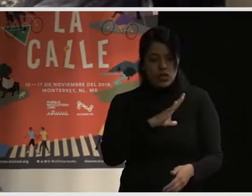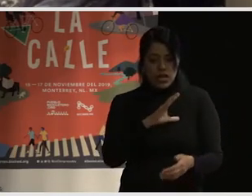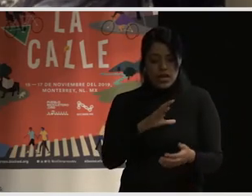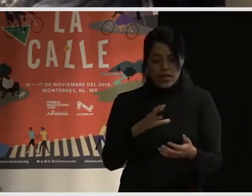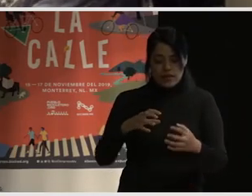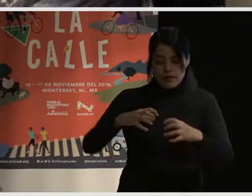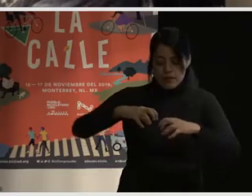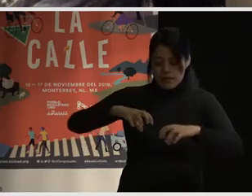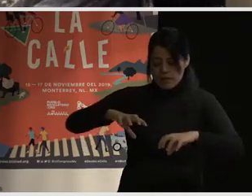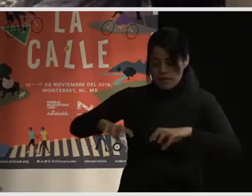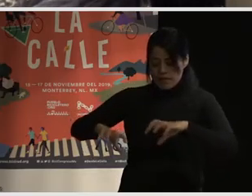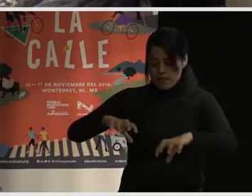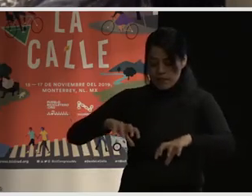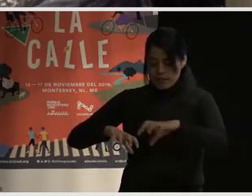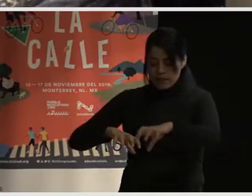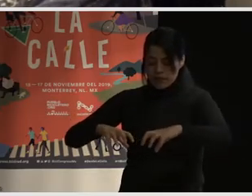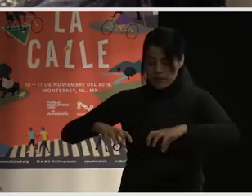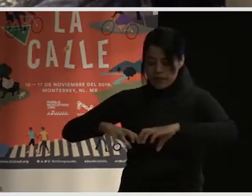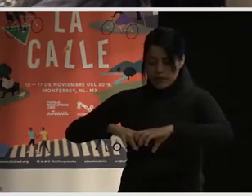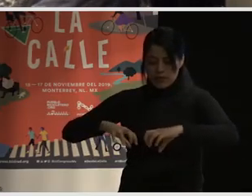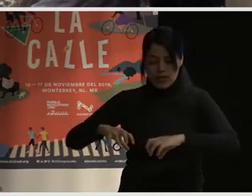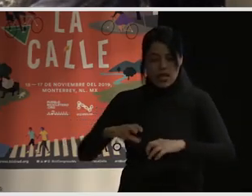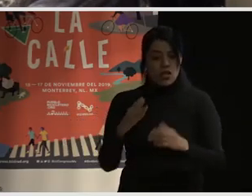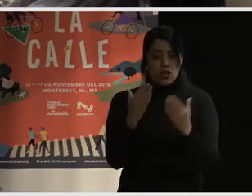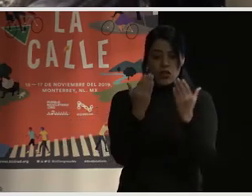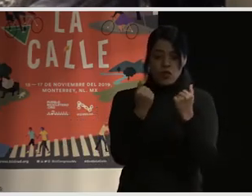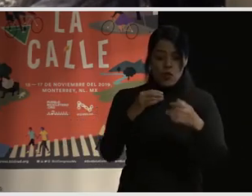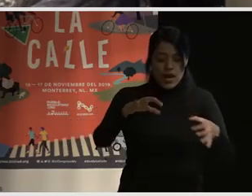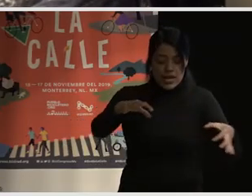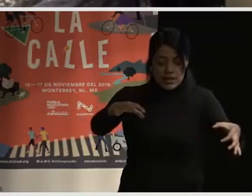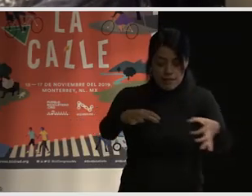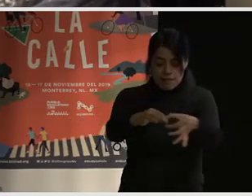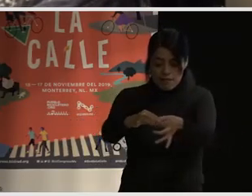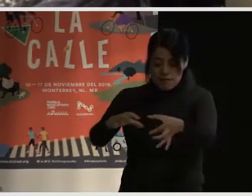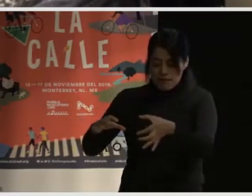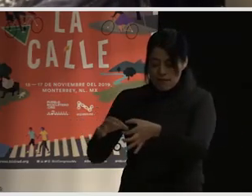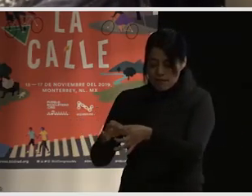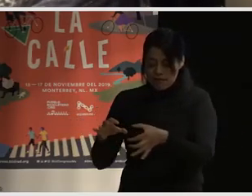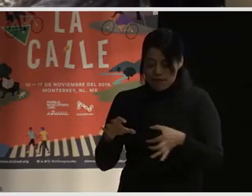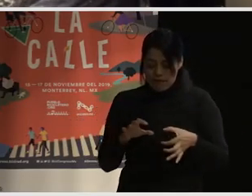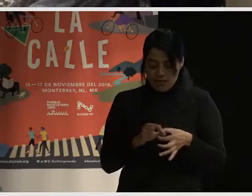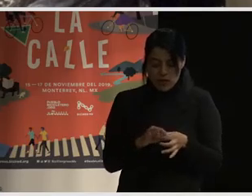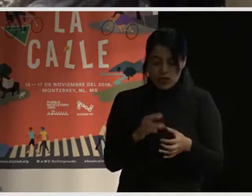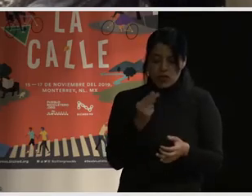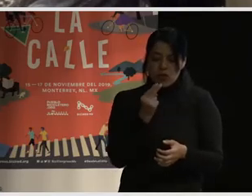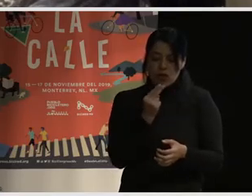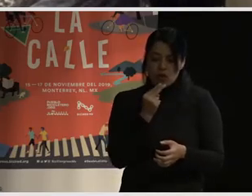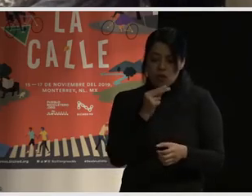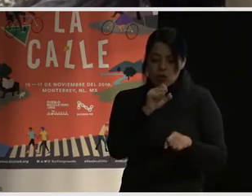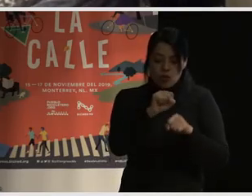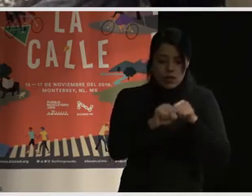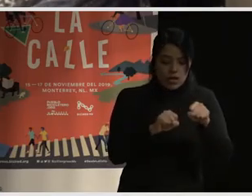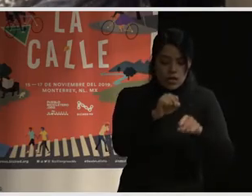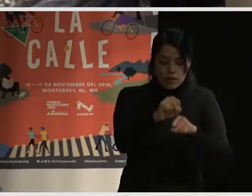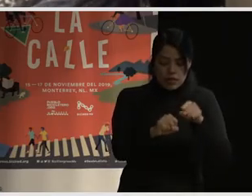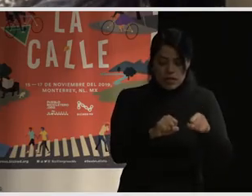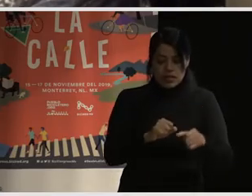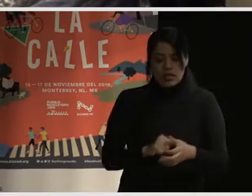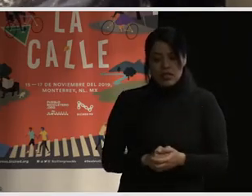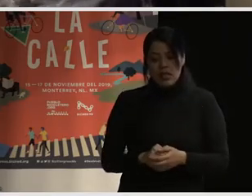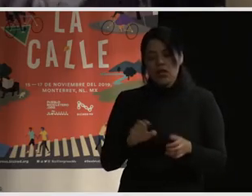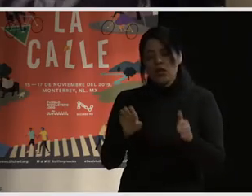40 km no están conectadas están este en su caso pues al